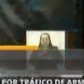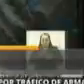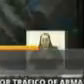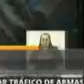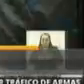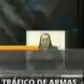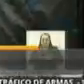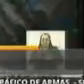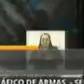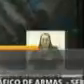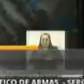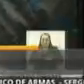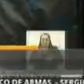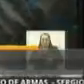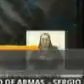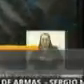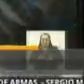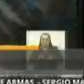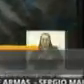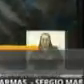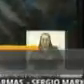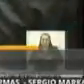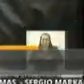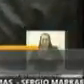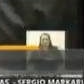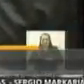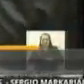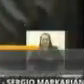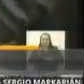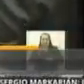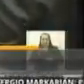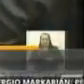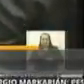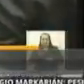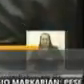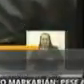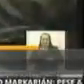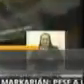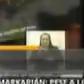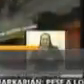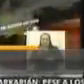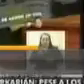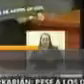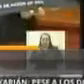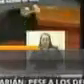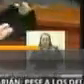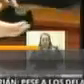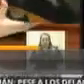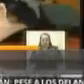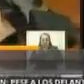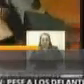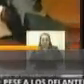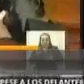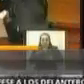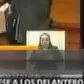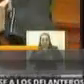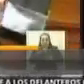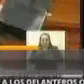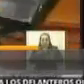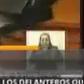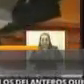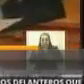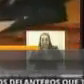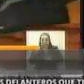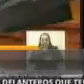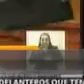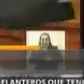sancho bétera de mayor escala pescaban fuera de las cinco millas las cifras mil 173 siendo